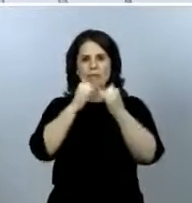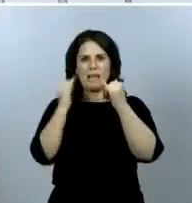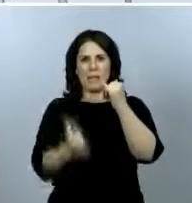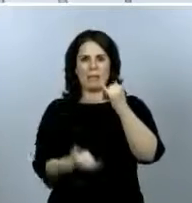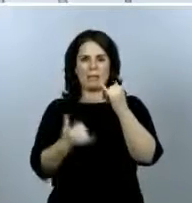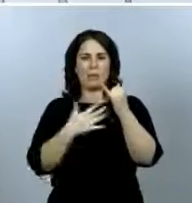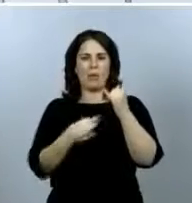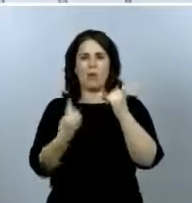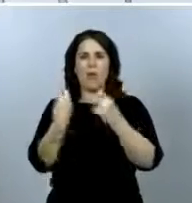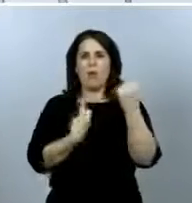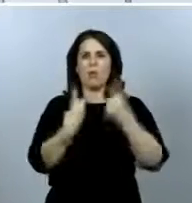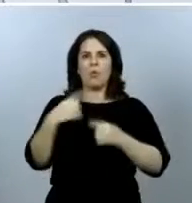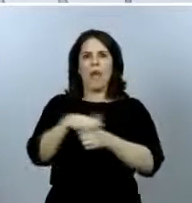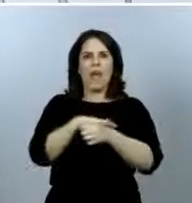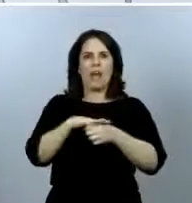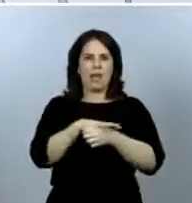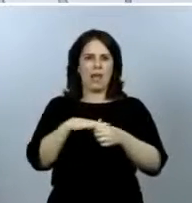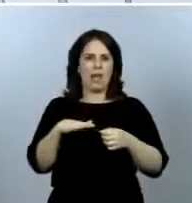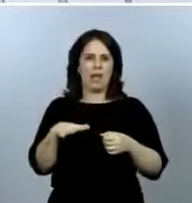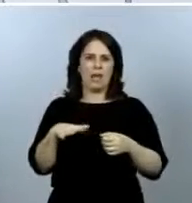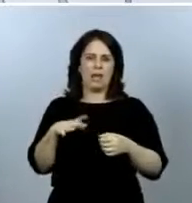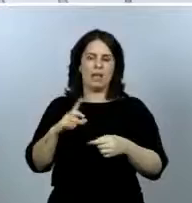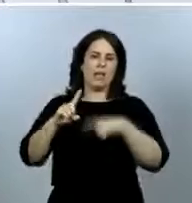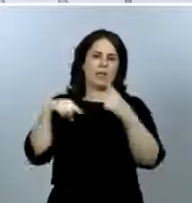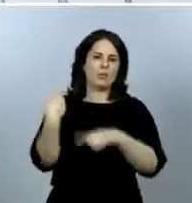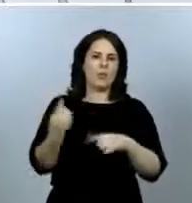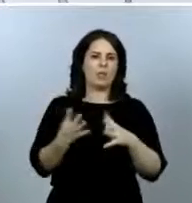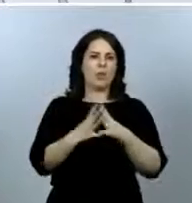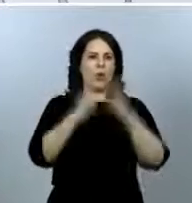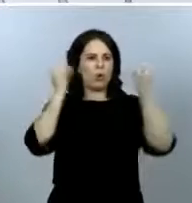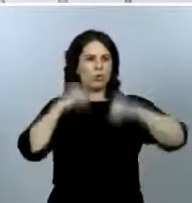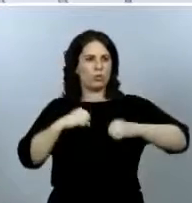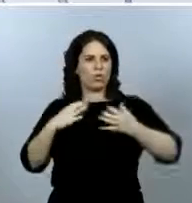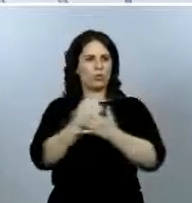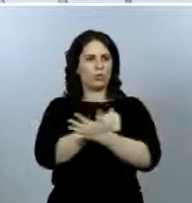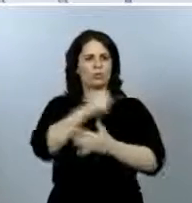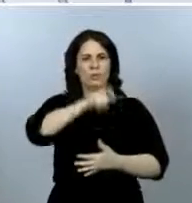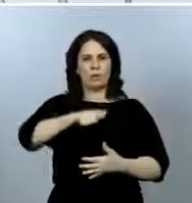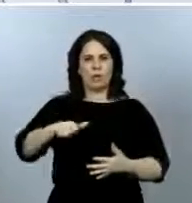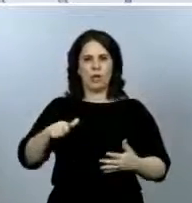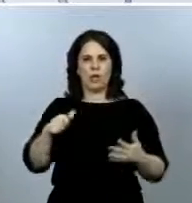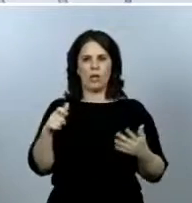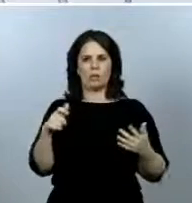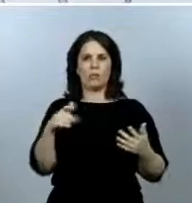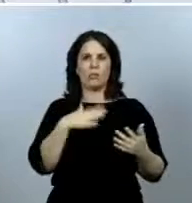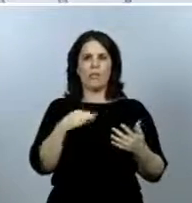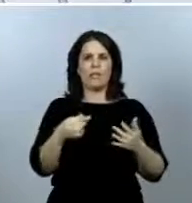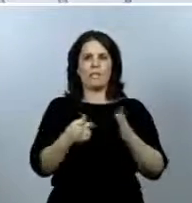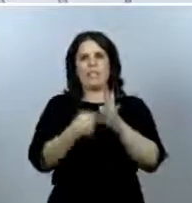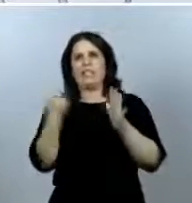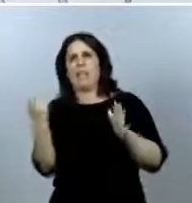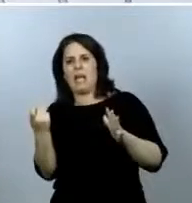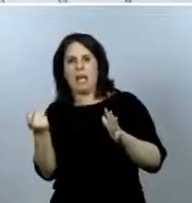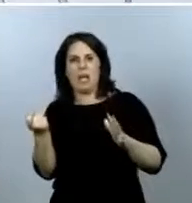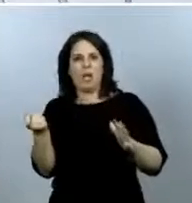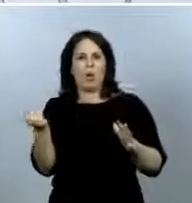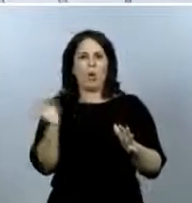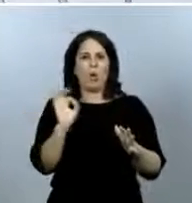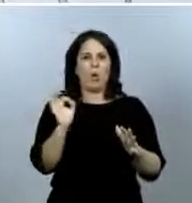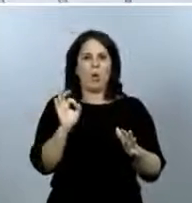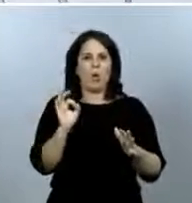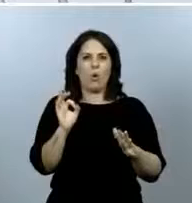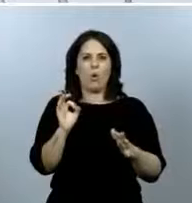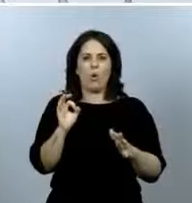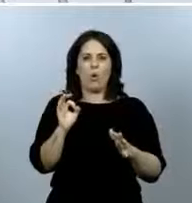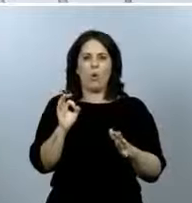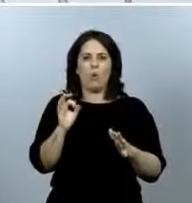posteriormente cuando se consensuó entre todos los que participamos en la discusión pueda retirarse o no decir alguna que pueda ser importante